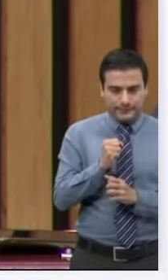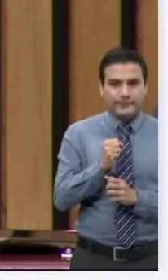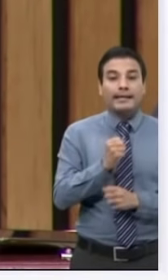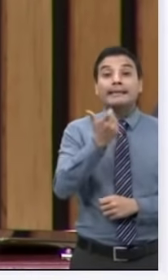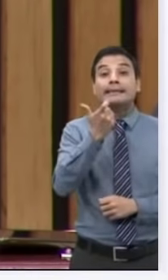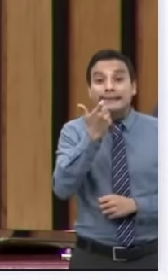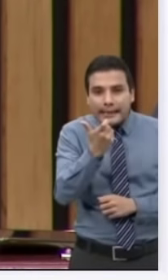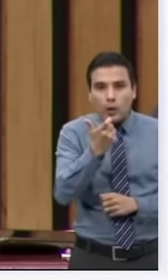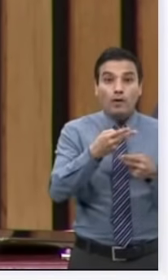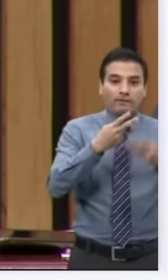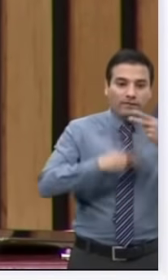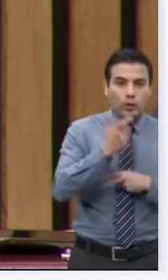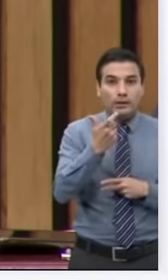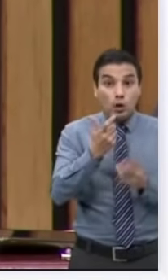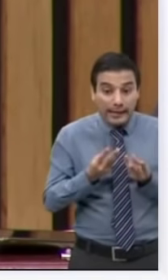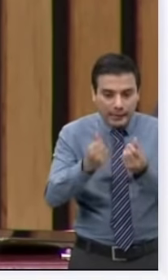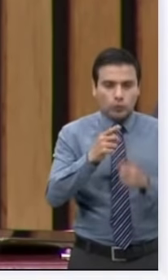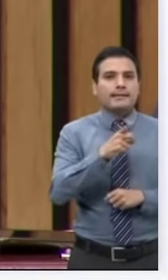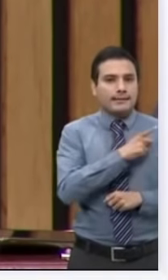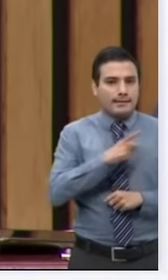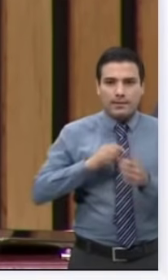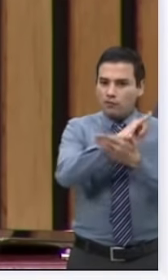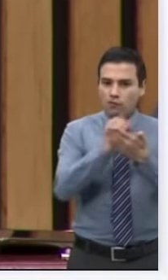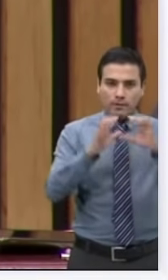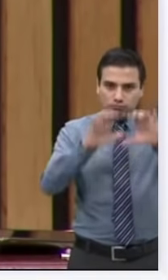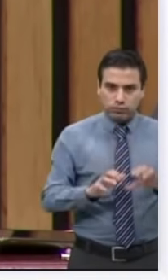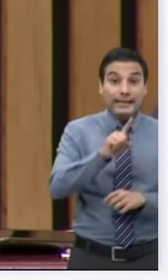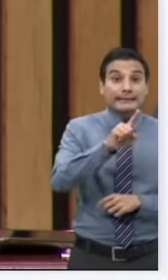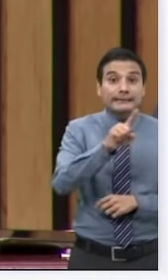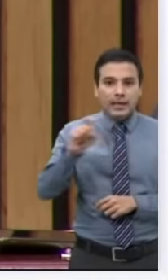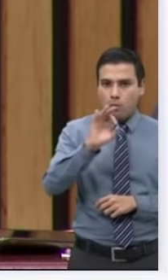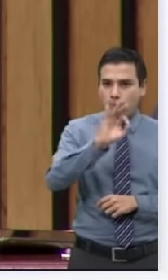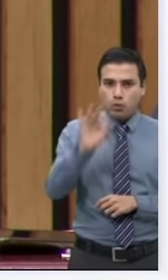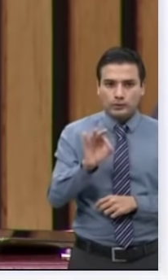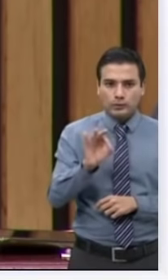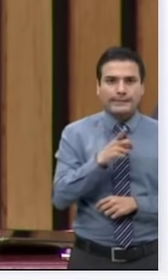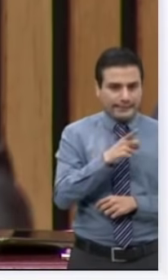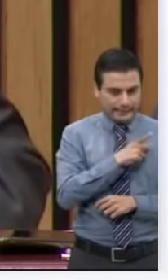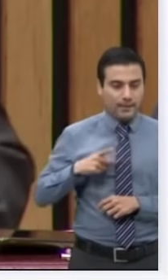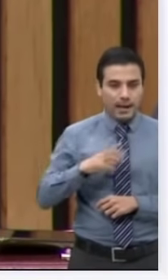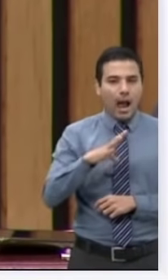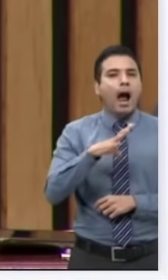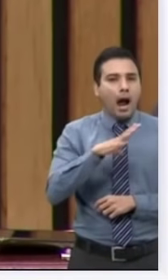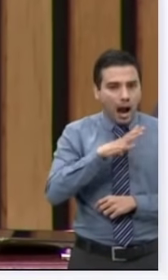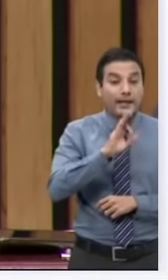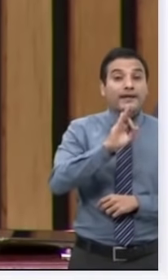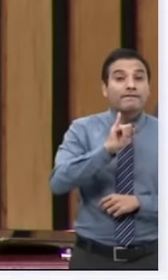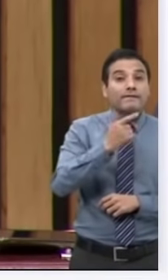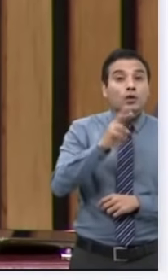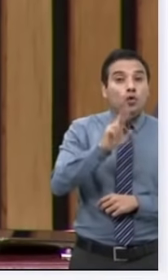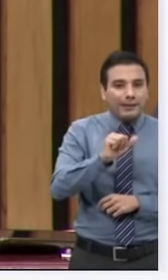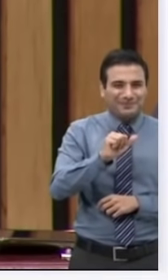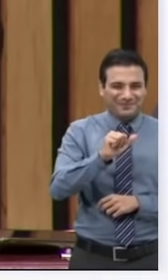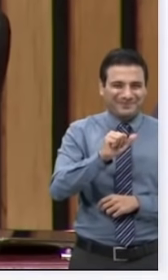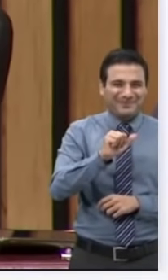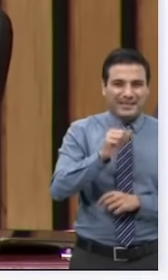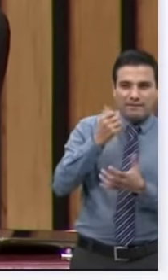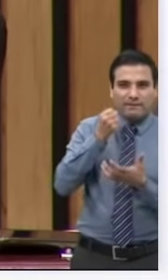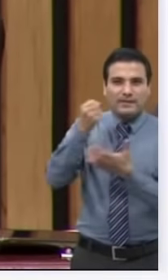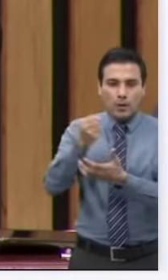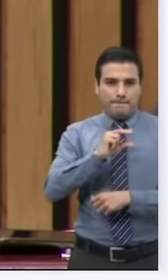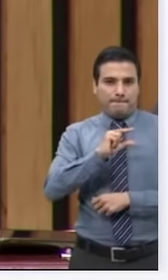deben reportarse al 100% y que hay una figura de financiamiento privado